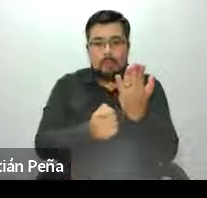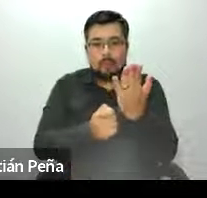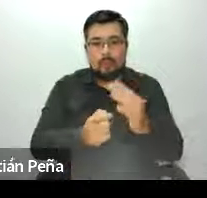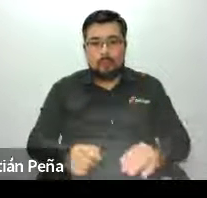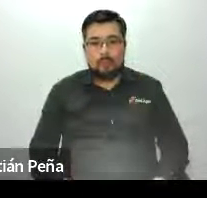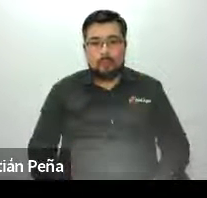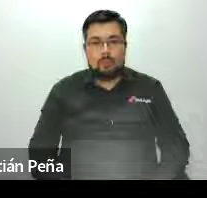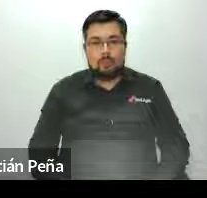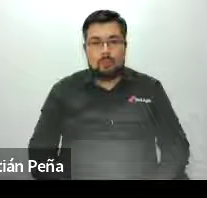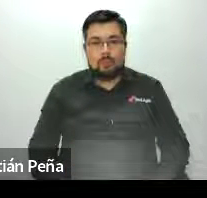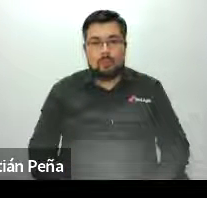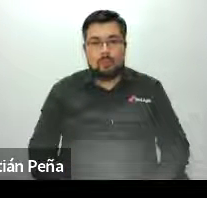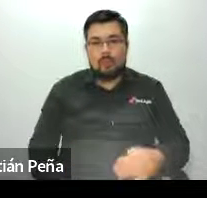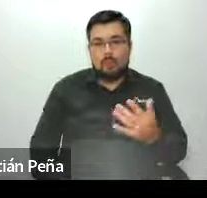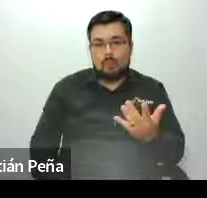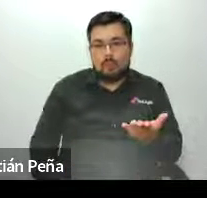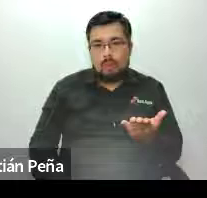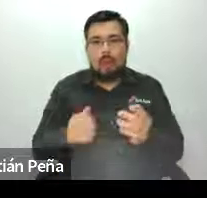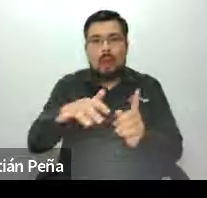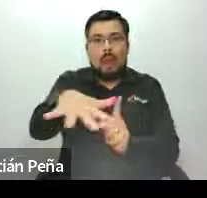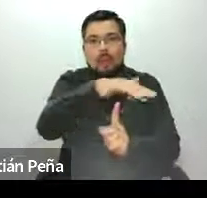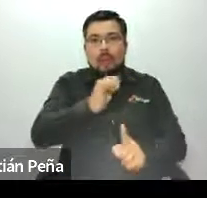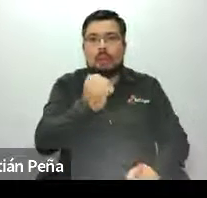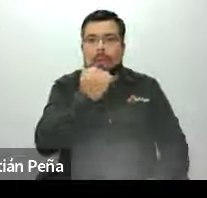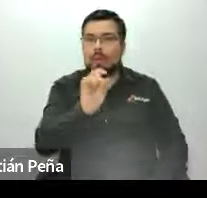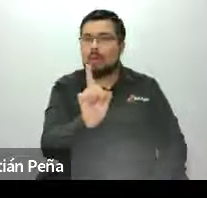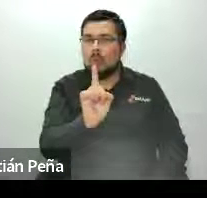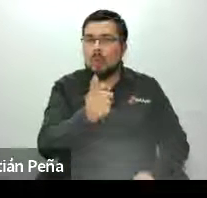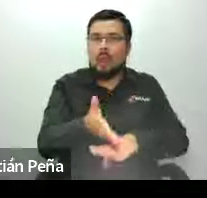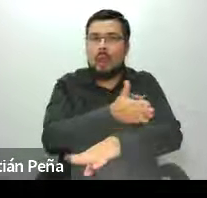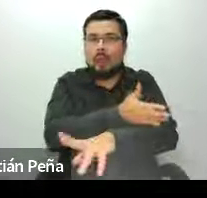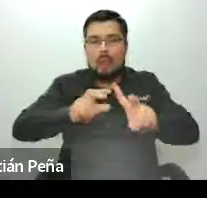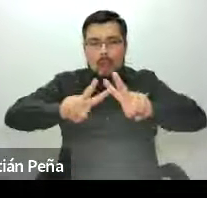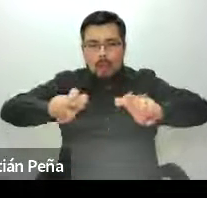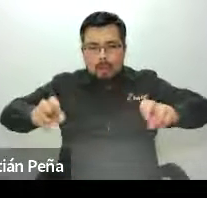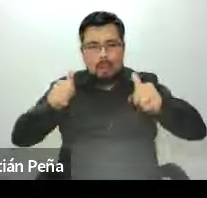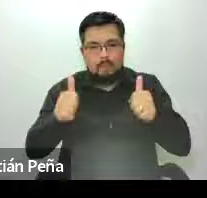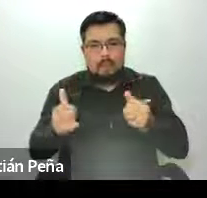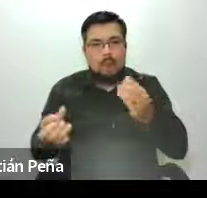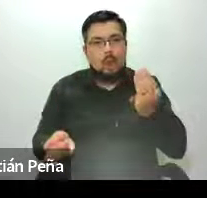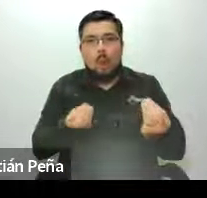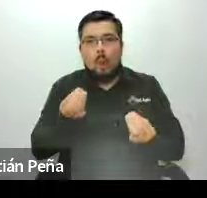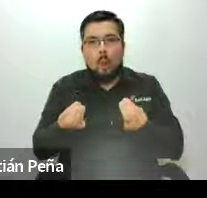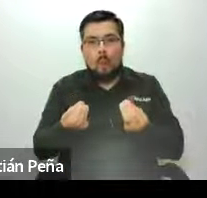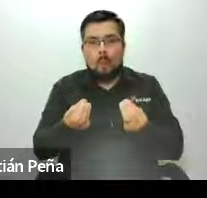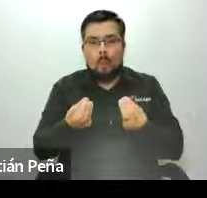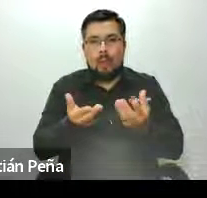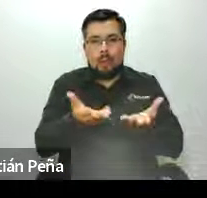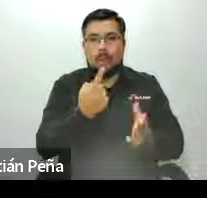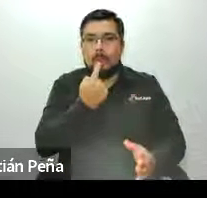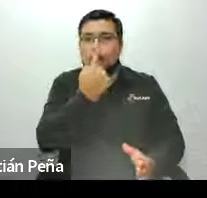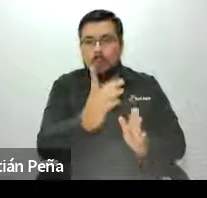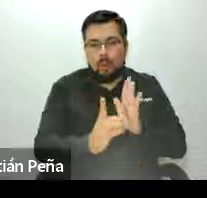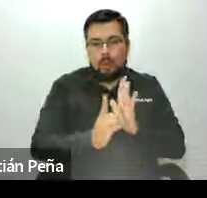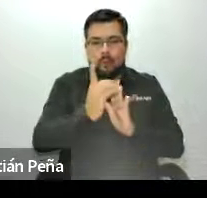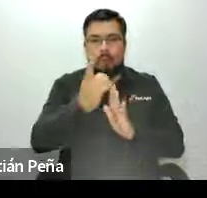sido la condición del error. Habría que como analizar bien cómo se interpretó esa pregunta y cómo se desarrolló esa pregunta. Pero la verdad es que